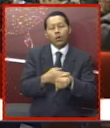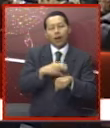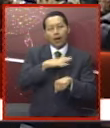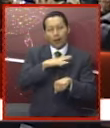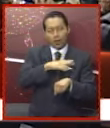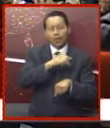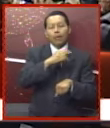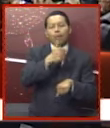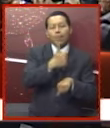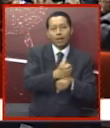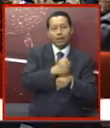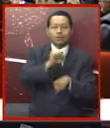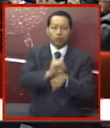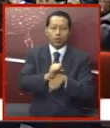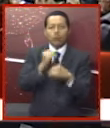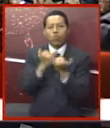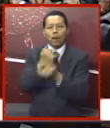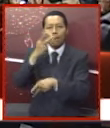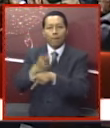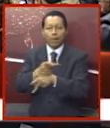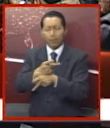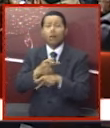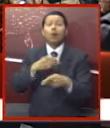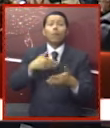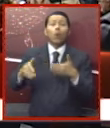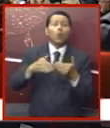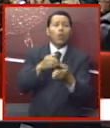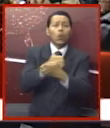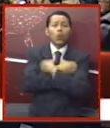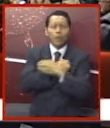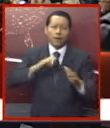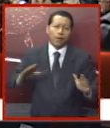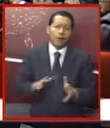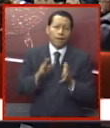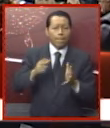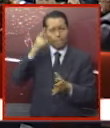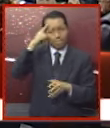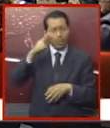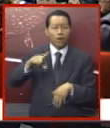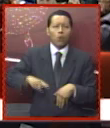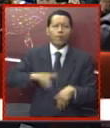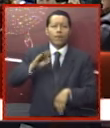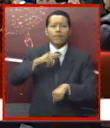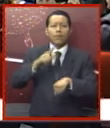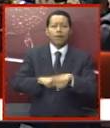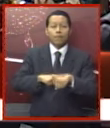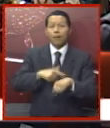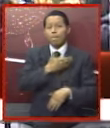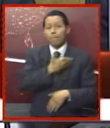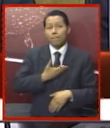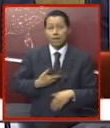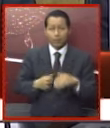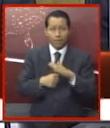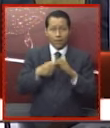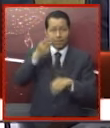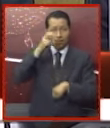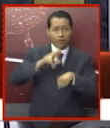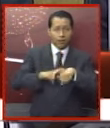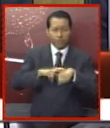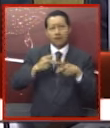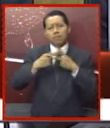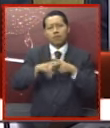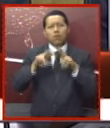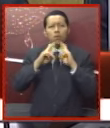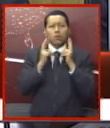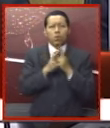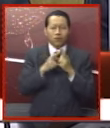los objetivos del programa o del modelo educativo que impulsa el gobierno federal. El presidente de la mesa directiva, al iniciar esta reunión, el